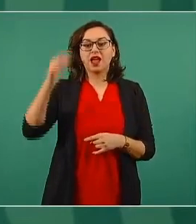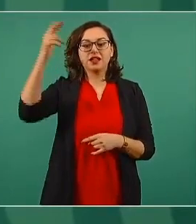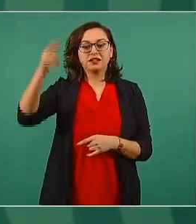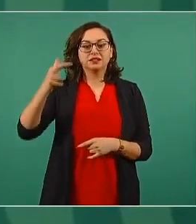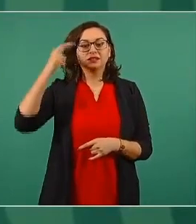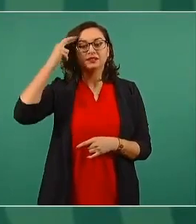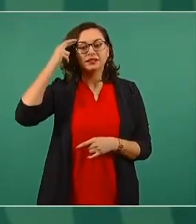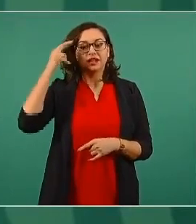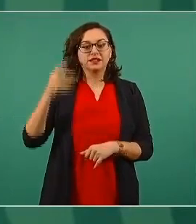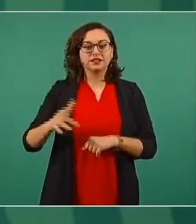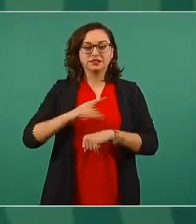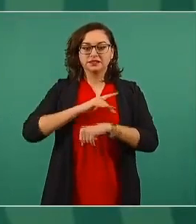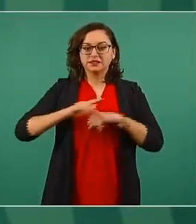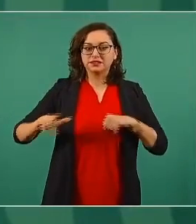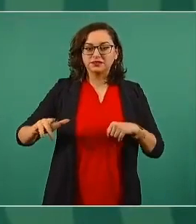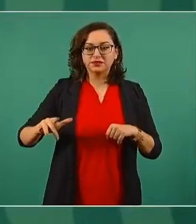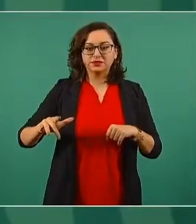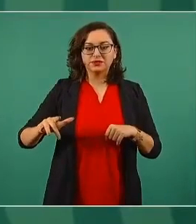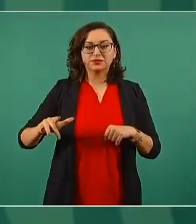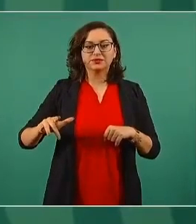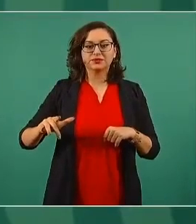que va desnudo.